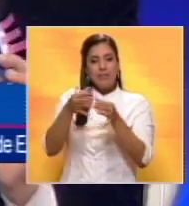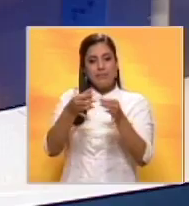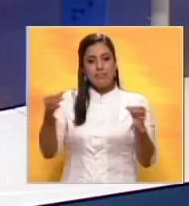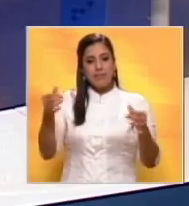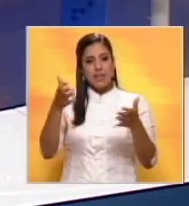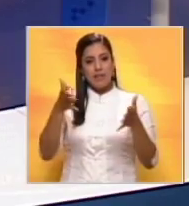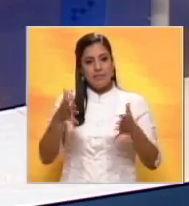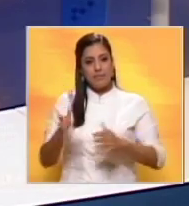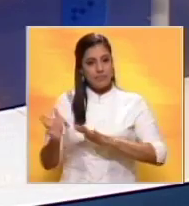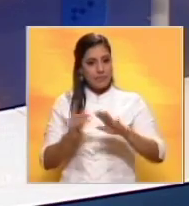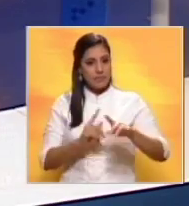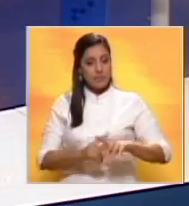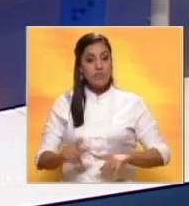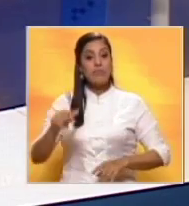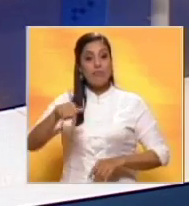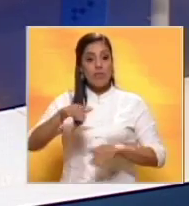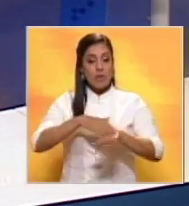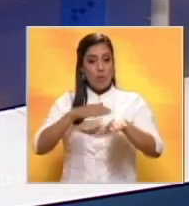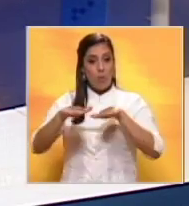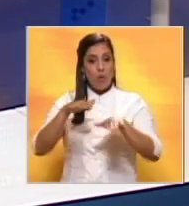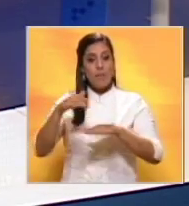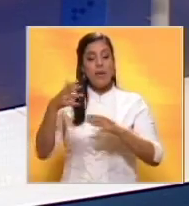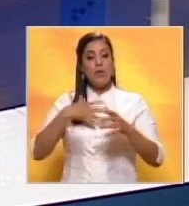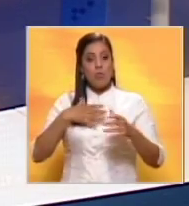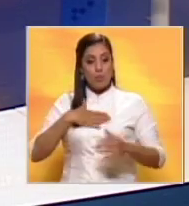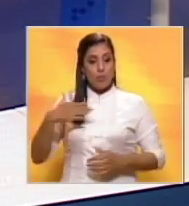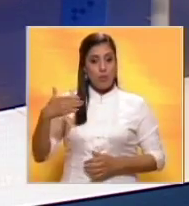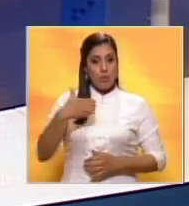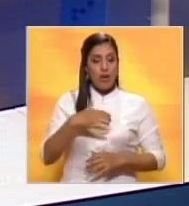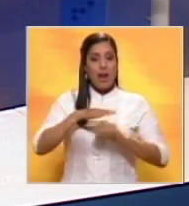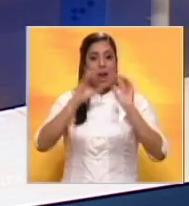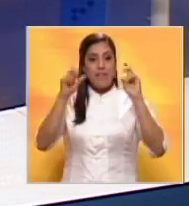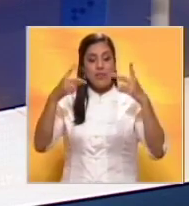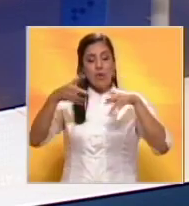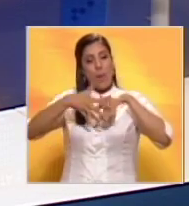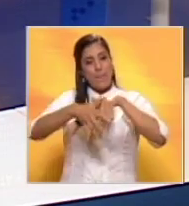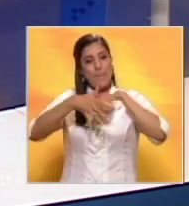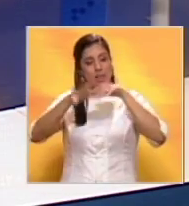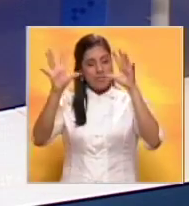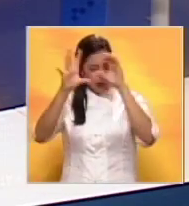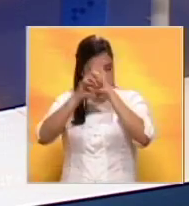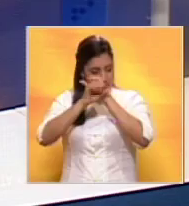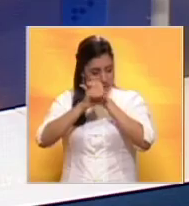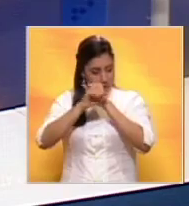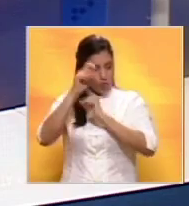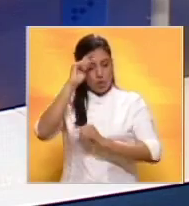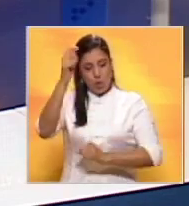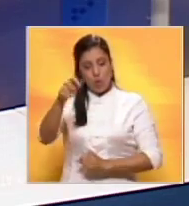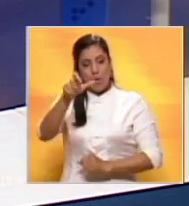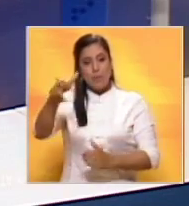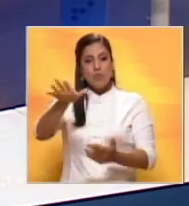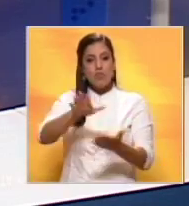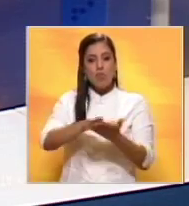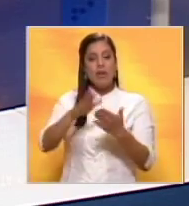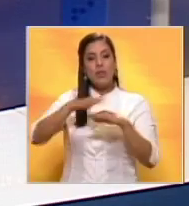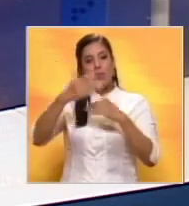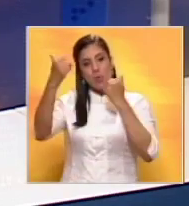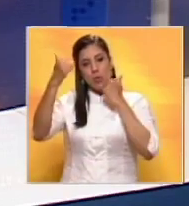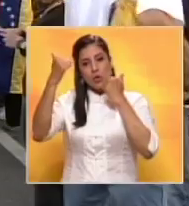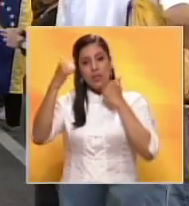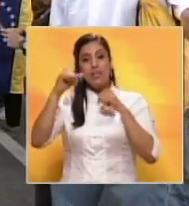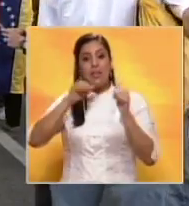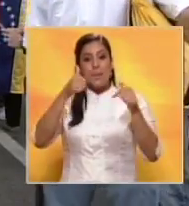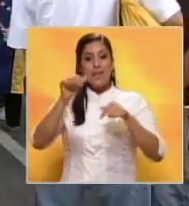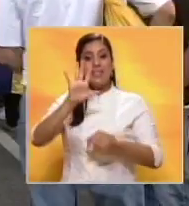éxito. Para este jueves, la Mesa de la Unidad Democrática convocó una movilización nocturna en honor a los caídos durante las protestas. La